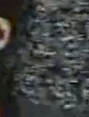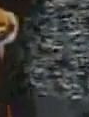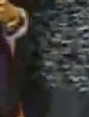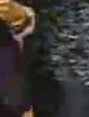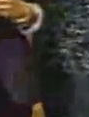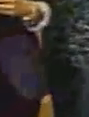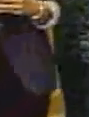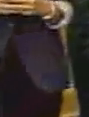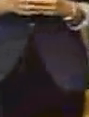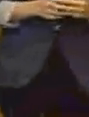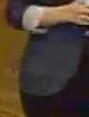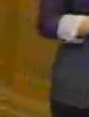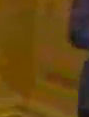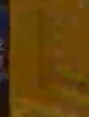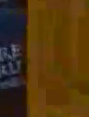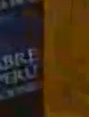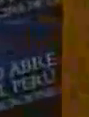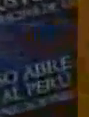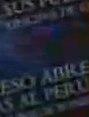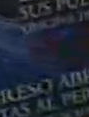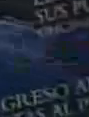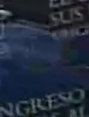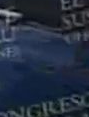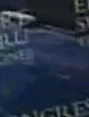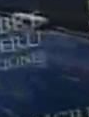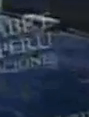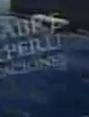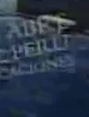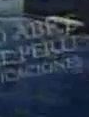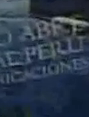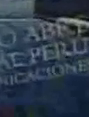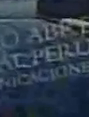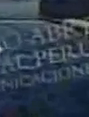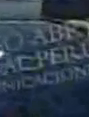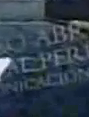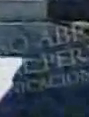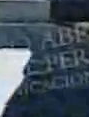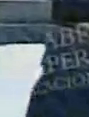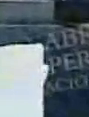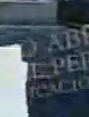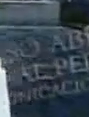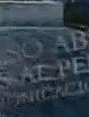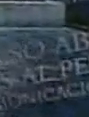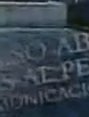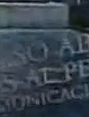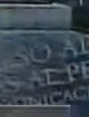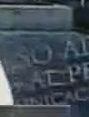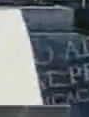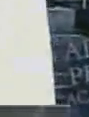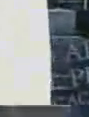constitucional contra tres magistrados del Tribunal Constitucional. ¿Ya empezamos? Ok, ok. Sigo con...